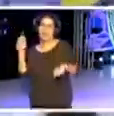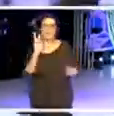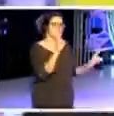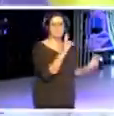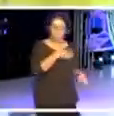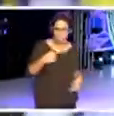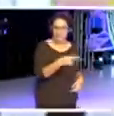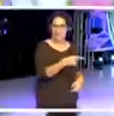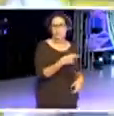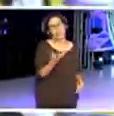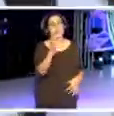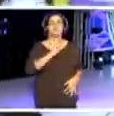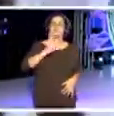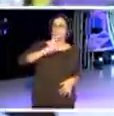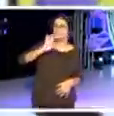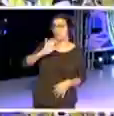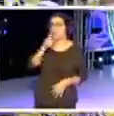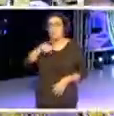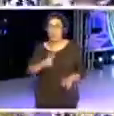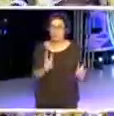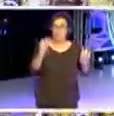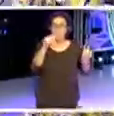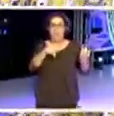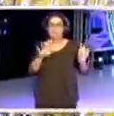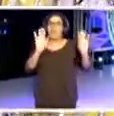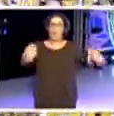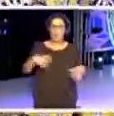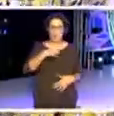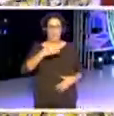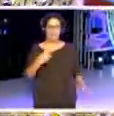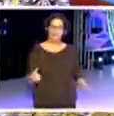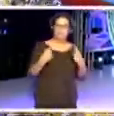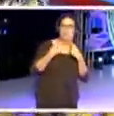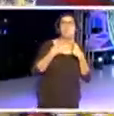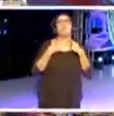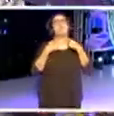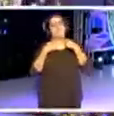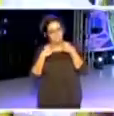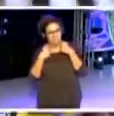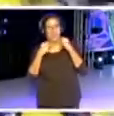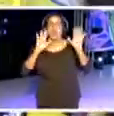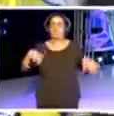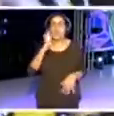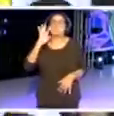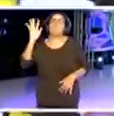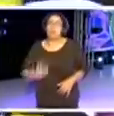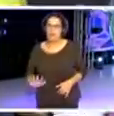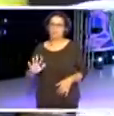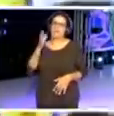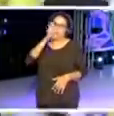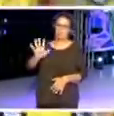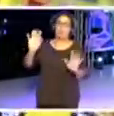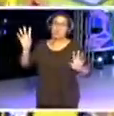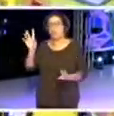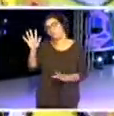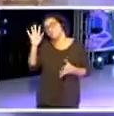Pero qué curioso que en todo este asunto se pierdan papeles y queden presunto. Clavijo,